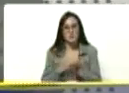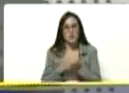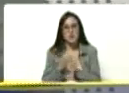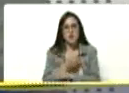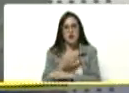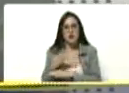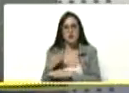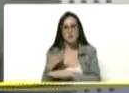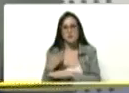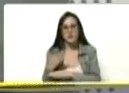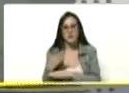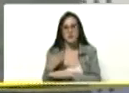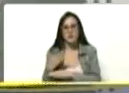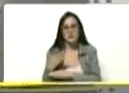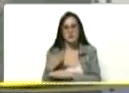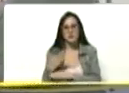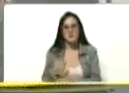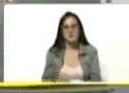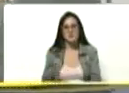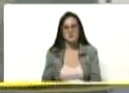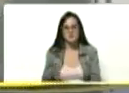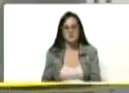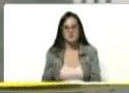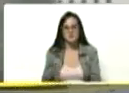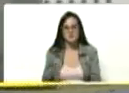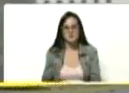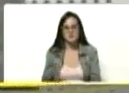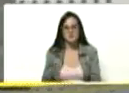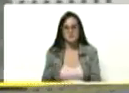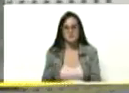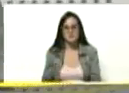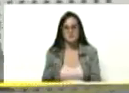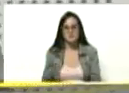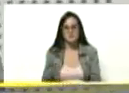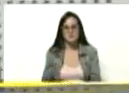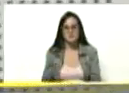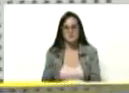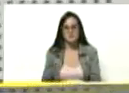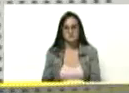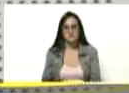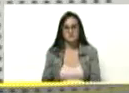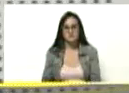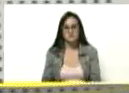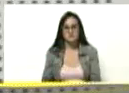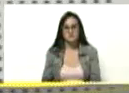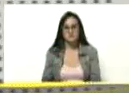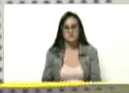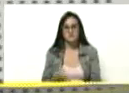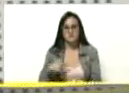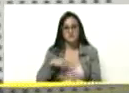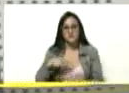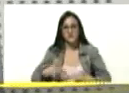ALBA as we seek to hold developed countries accountable, al tratar en nuestros esfuerzos de que los